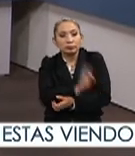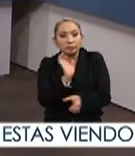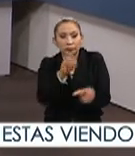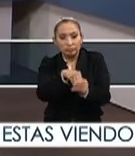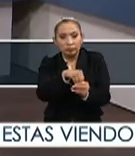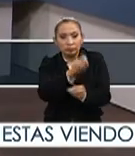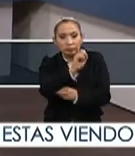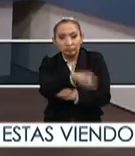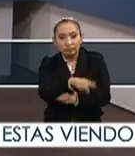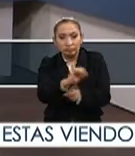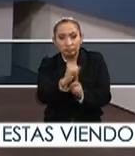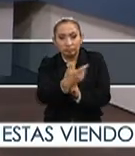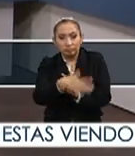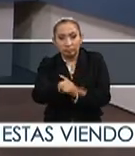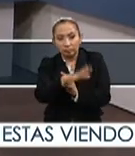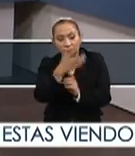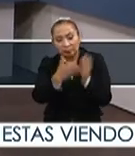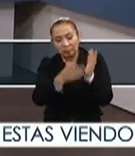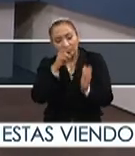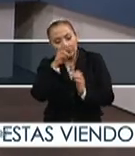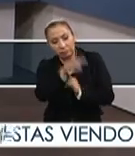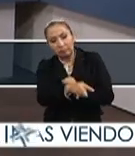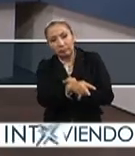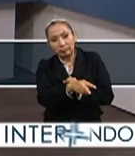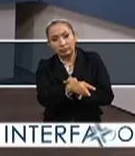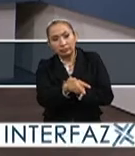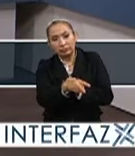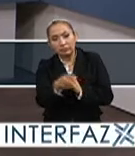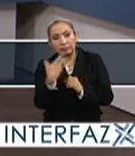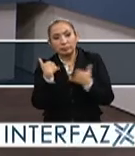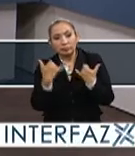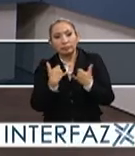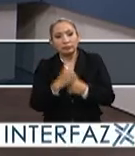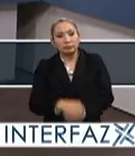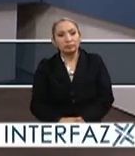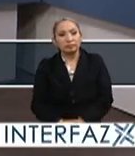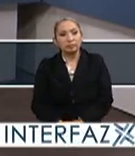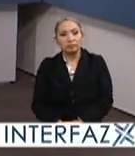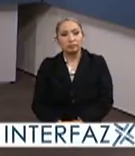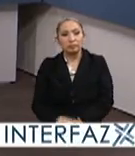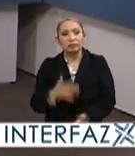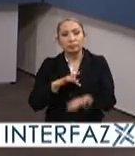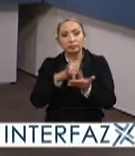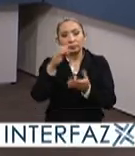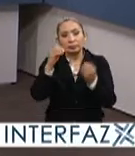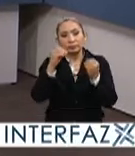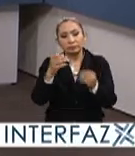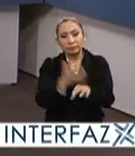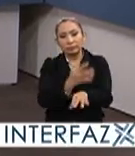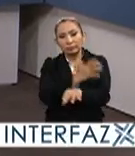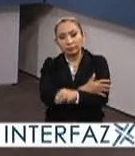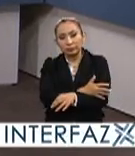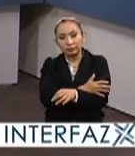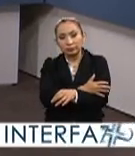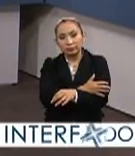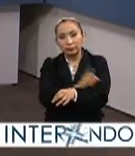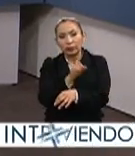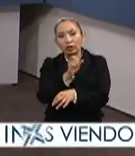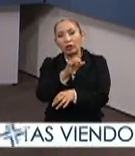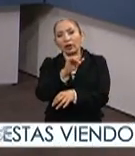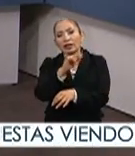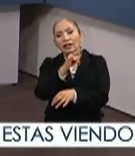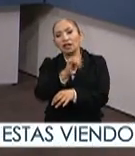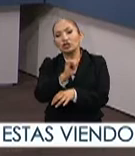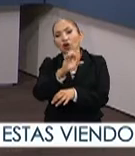incrustarse en estas circunstancias que de repente se encuentran en el limbo los jóvenes. Así es. Le agradecemos mucho que haya estado gracias. con nosotros, doctor José